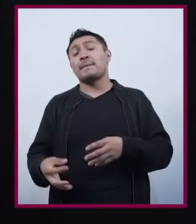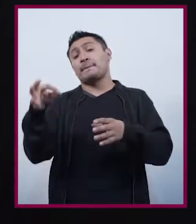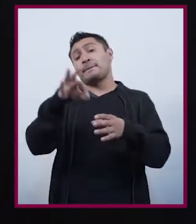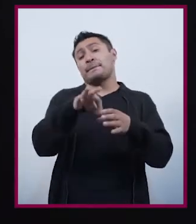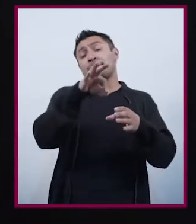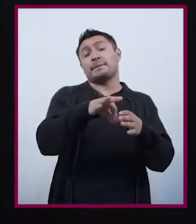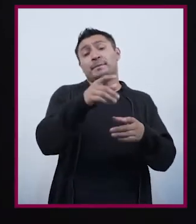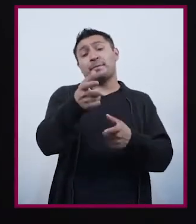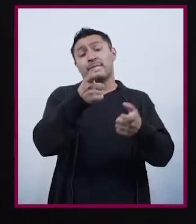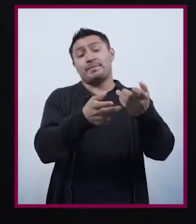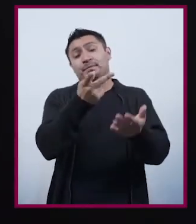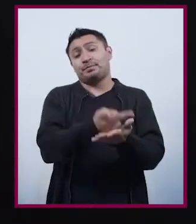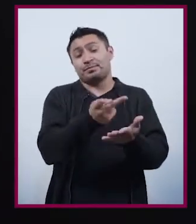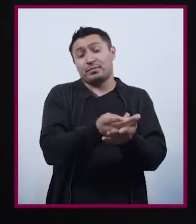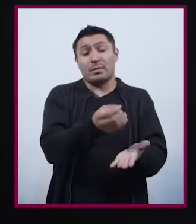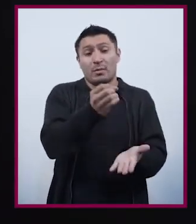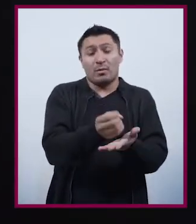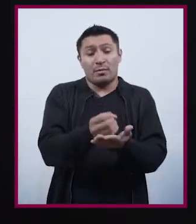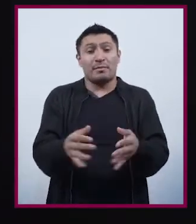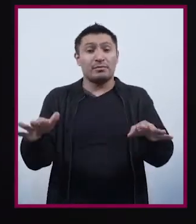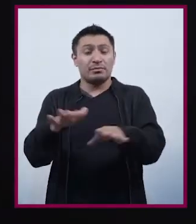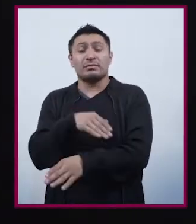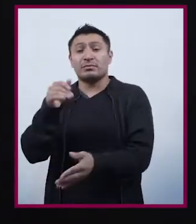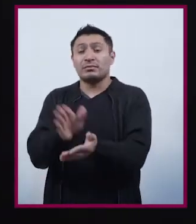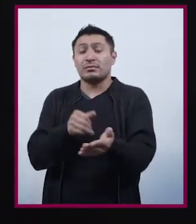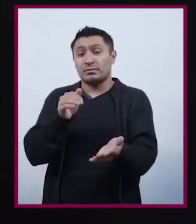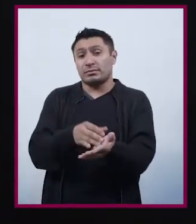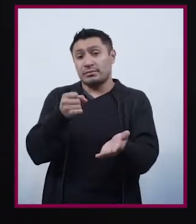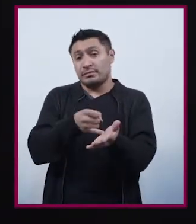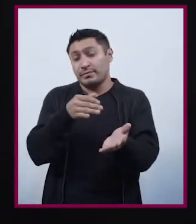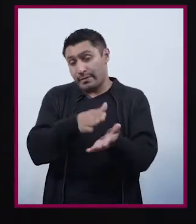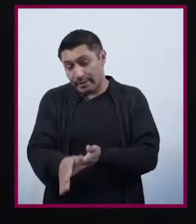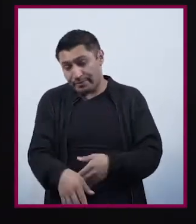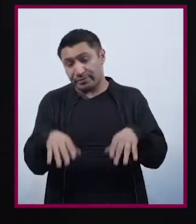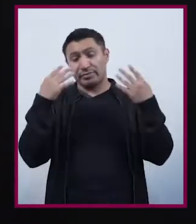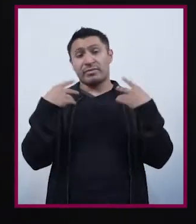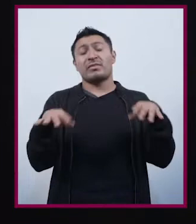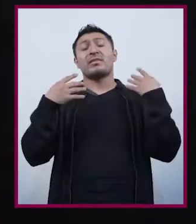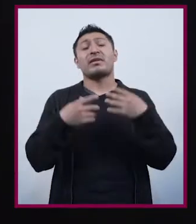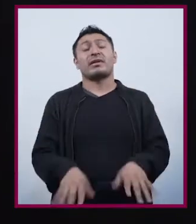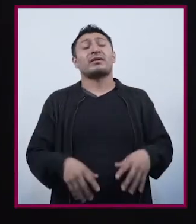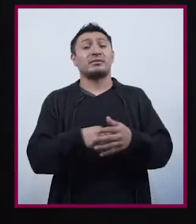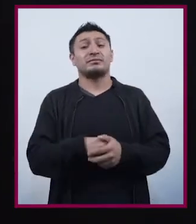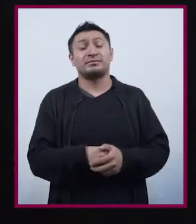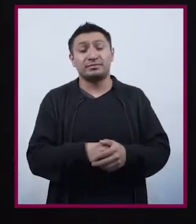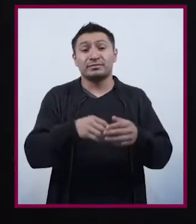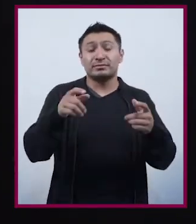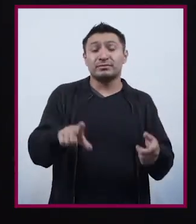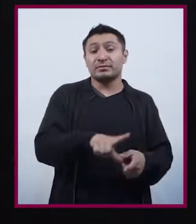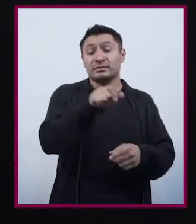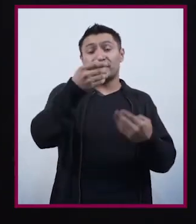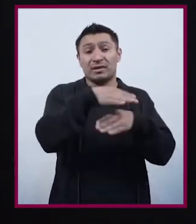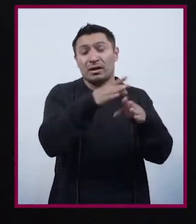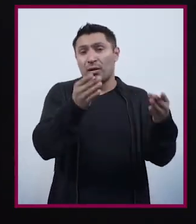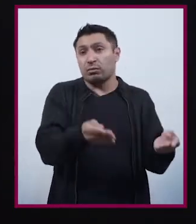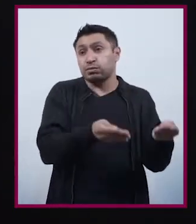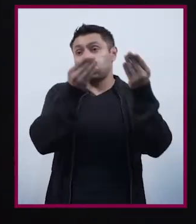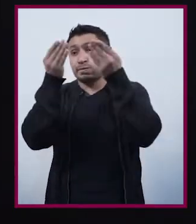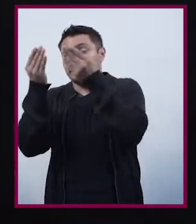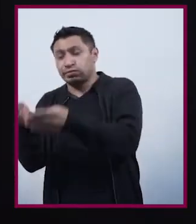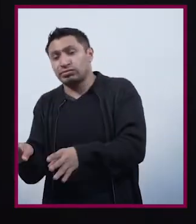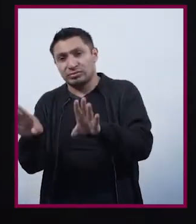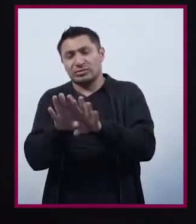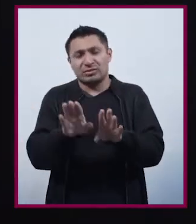y plata a cambio de billetes, los bancos acumularon el suficiente dinero como para empezar a prestar el excedente. A final de cuentas,